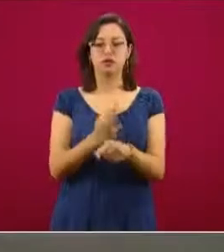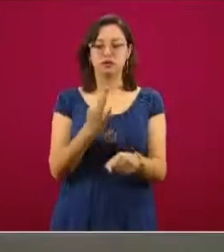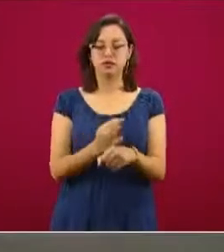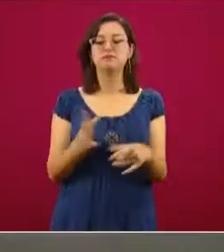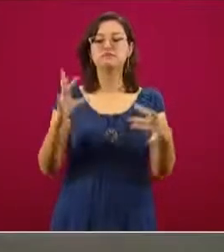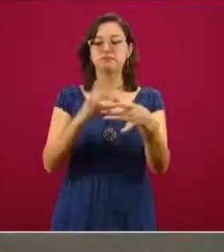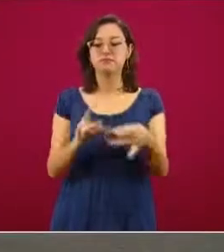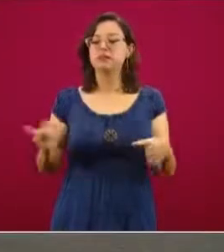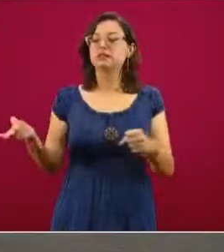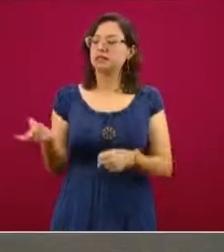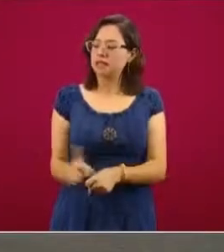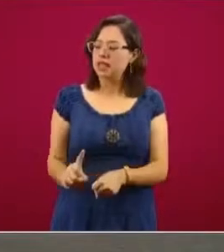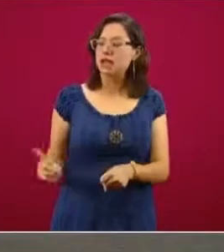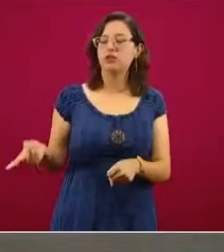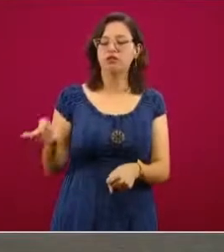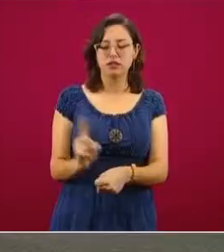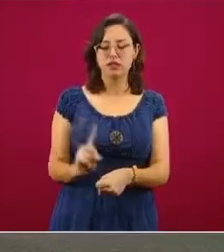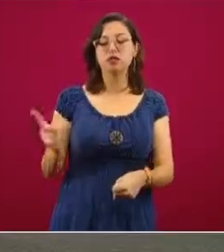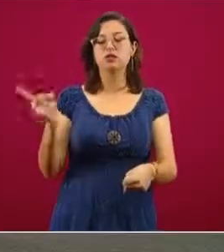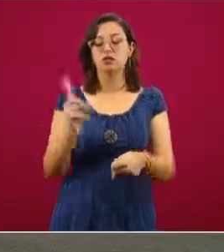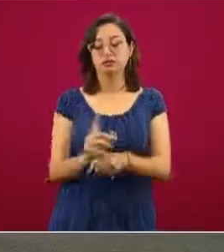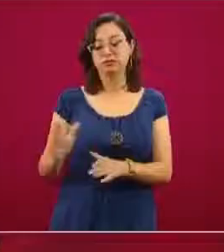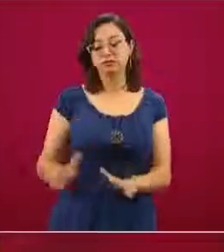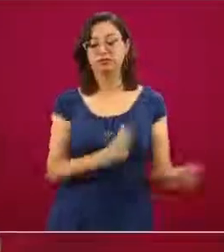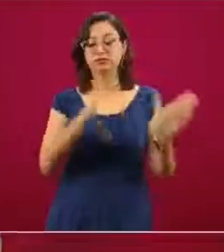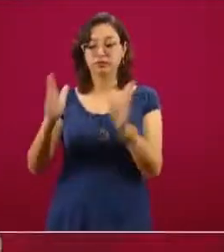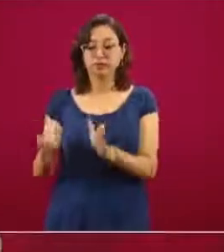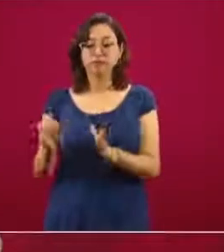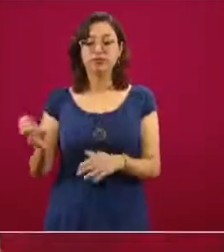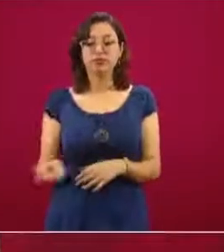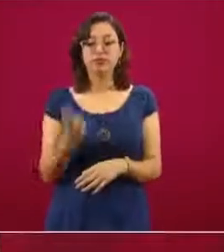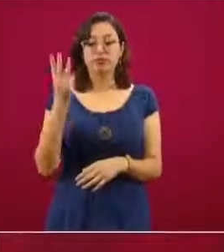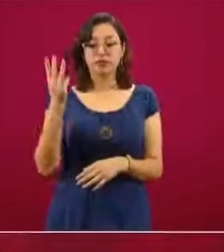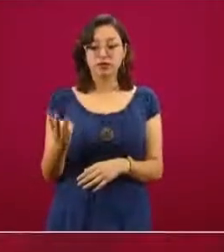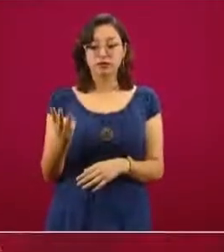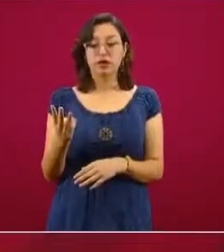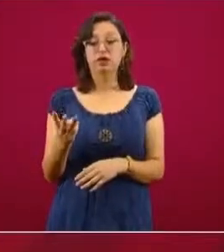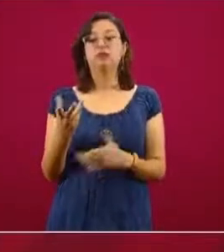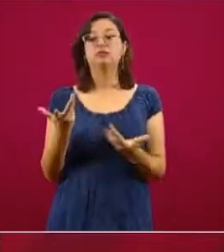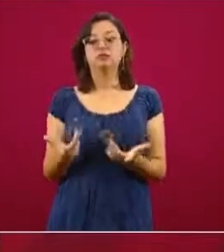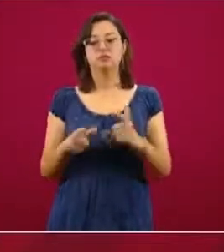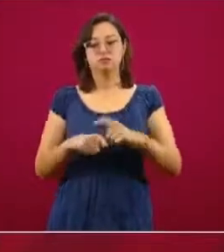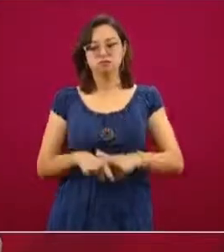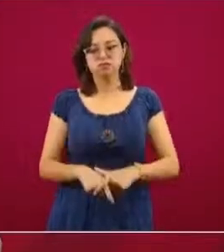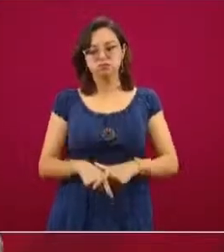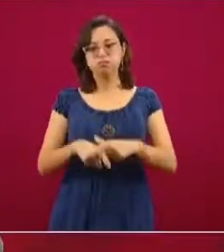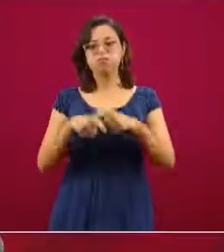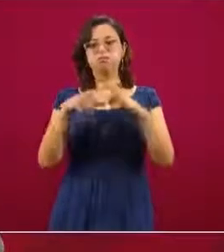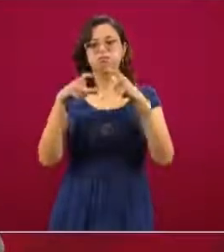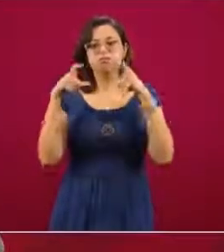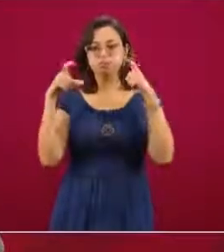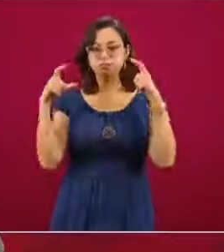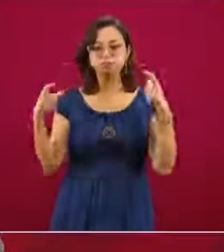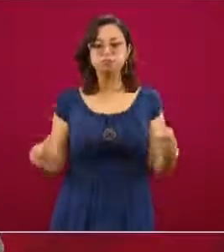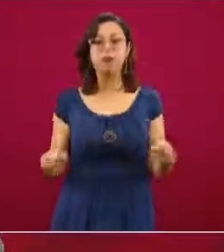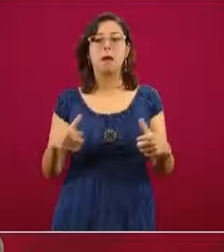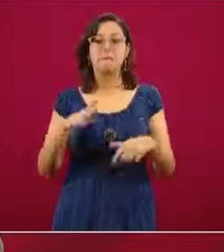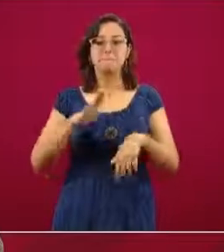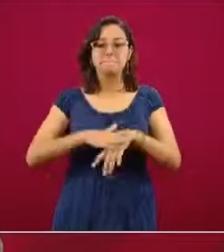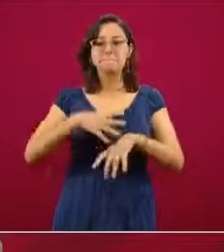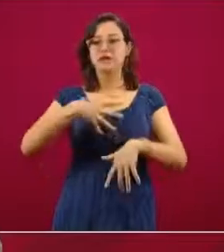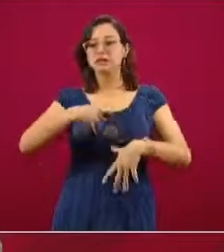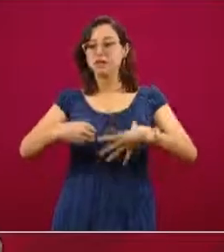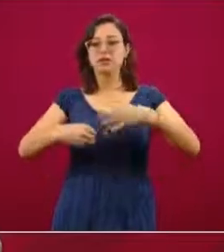y hemos dicho todos los días, estamos en la fase 3, estamos en la fase de ascenso, es decir, suben